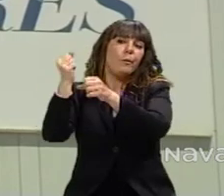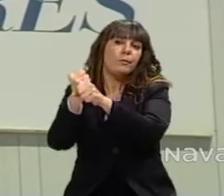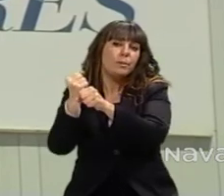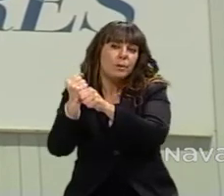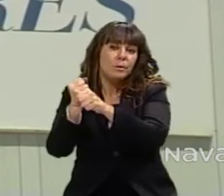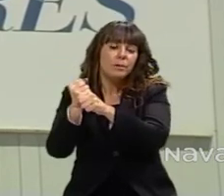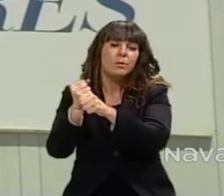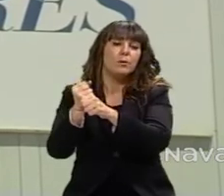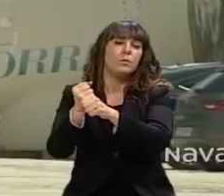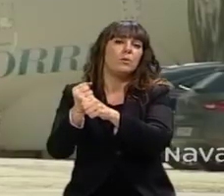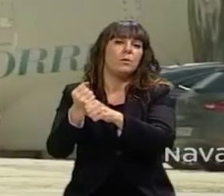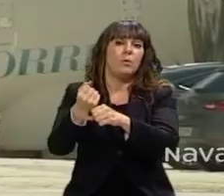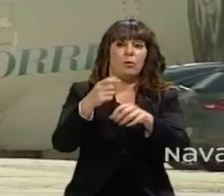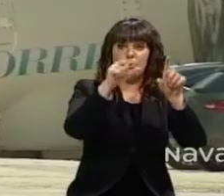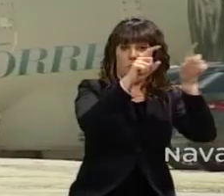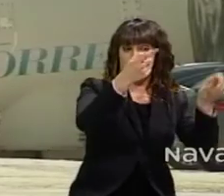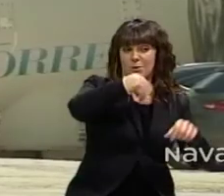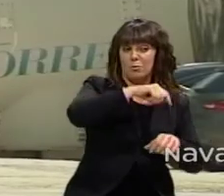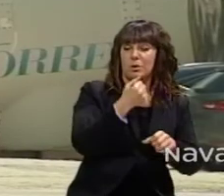como desde empresas como la nuestra,